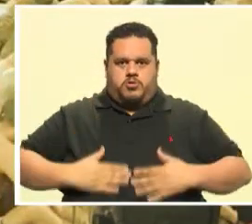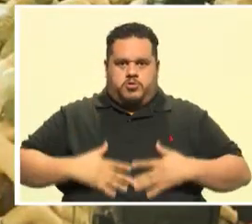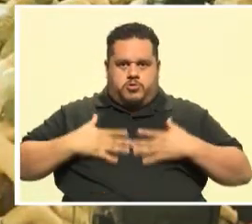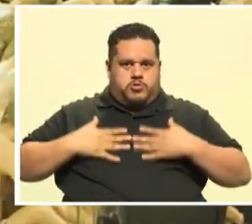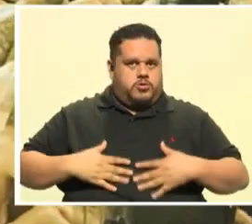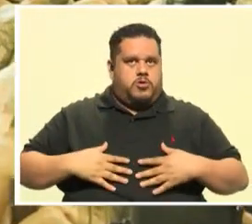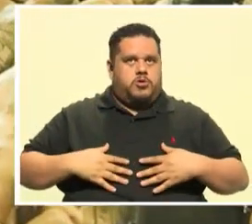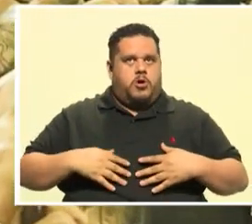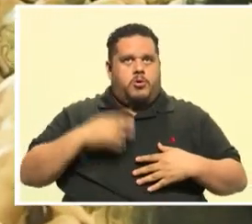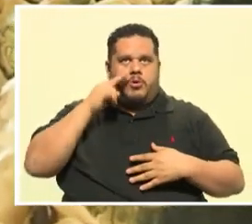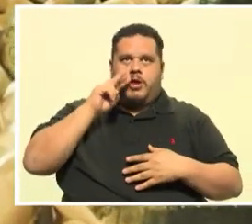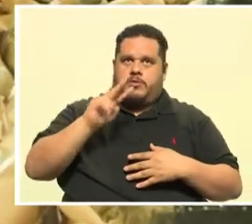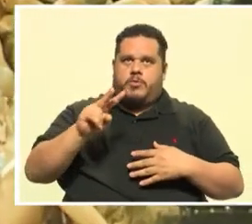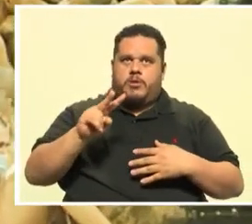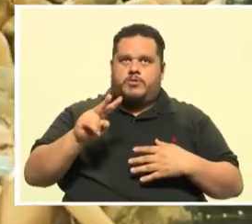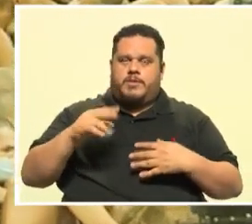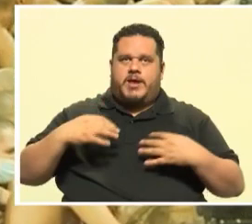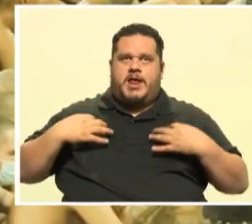muy difíciles de